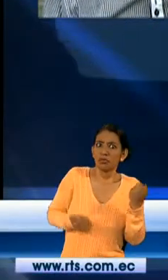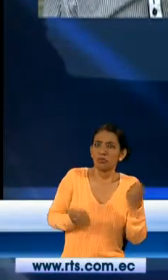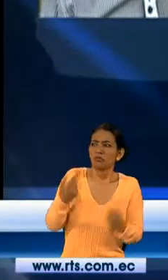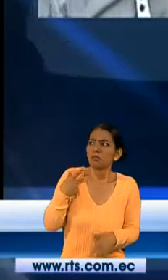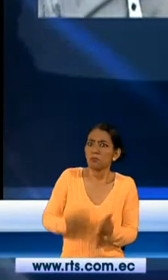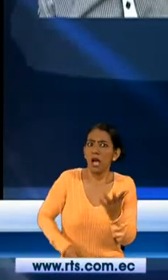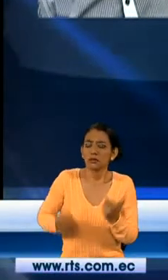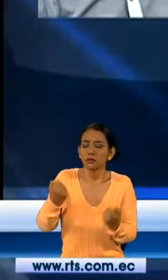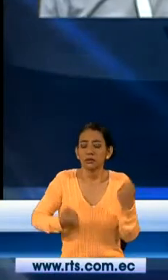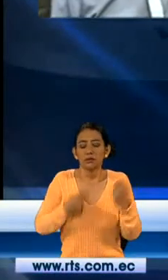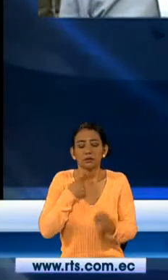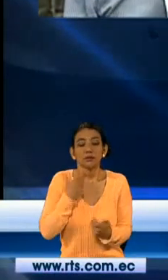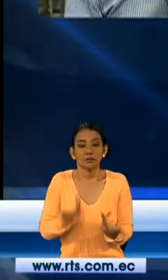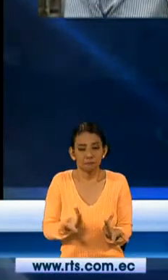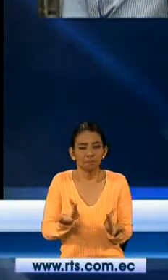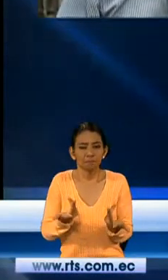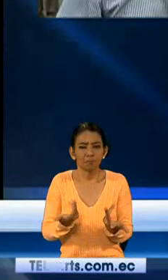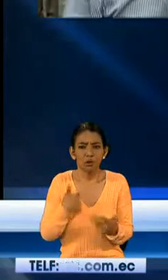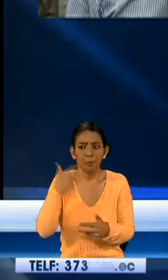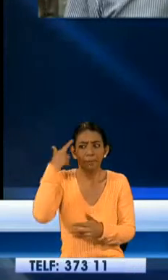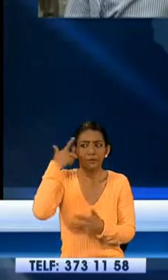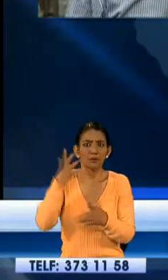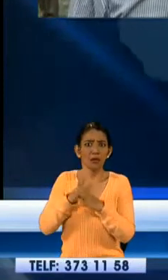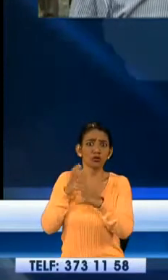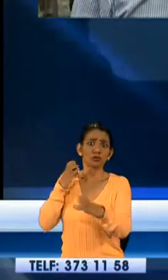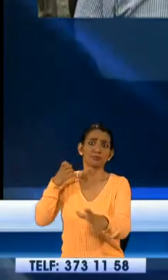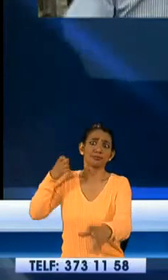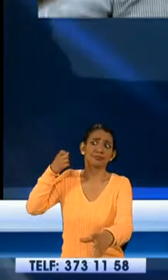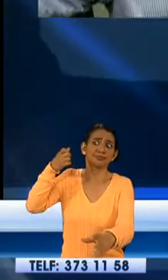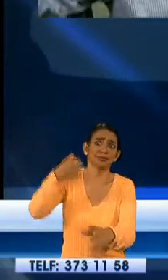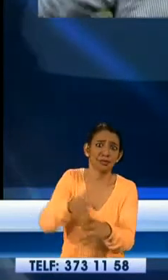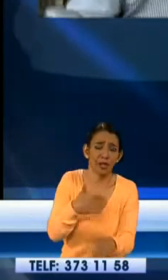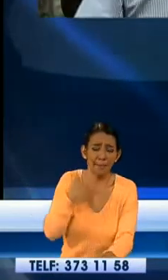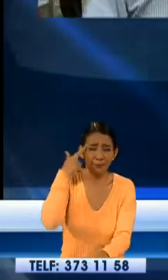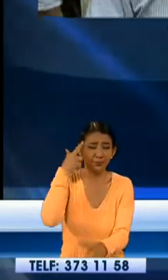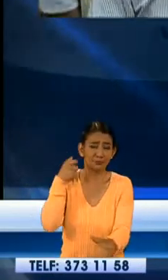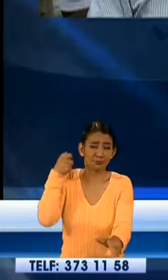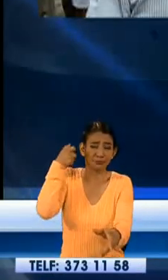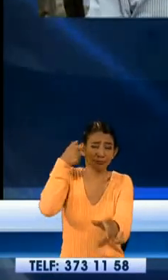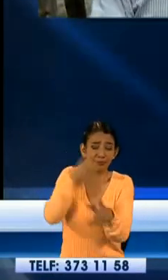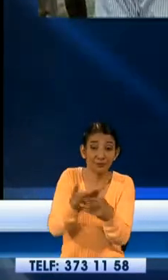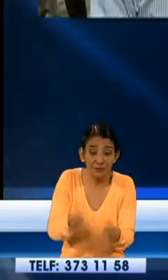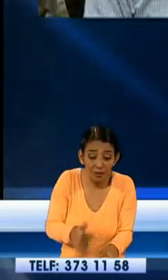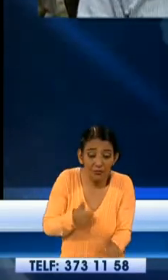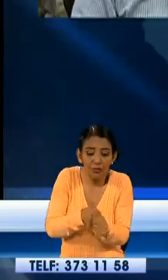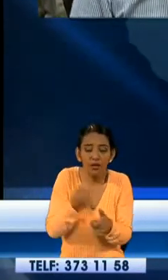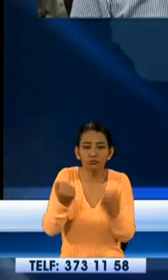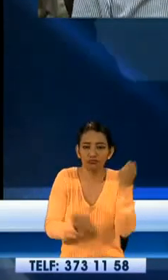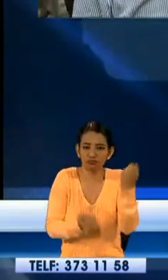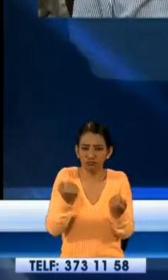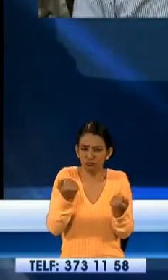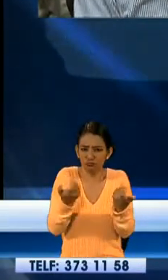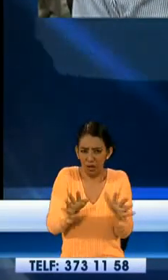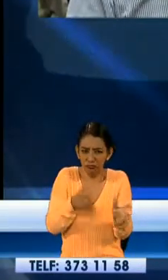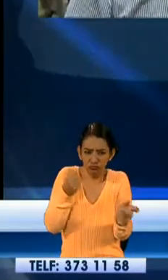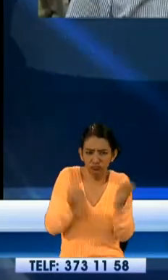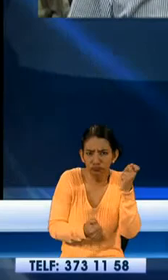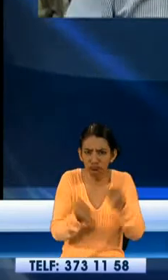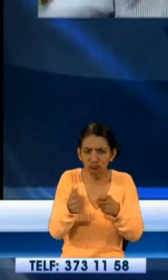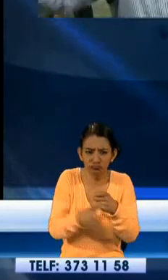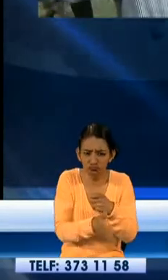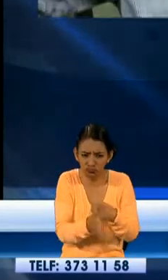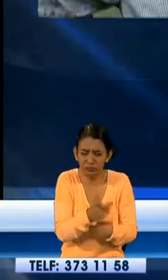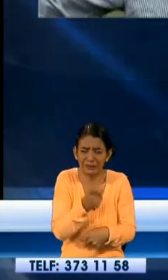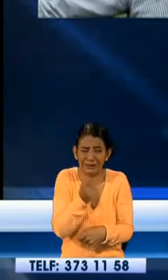pasaba ahí. Y pensaba que se me venía el bus encima. Y justo que estaba cerca de dar el impacto contra mí,